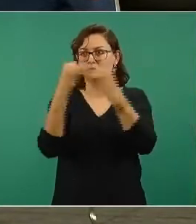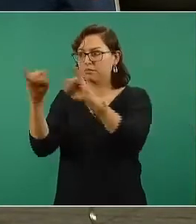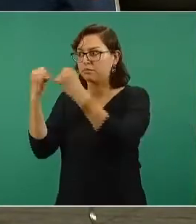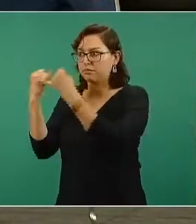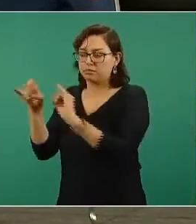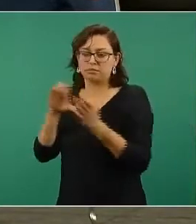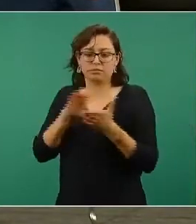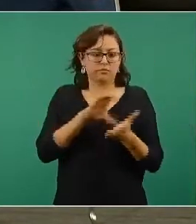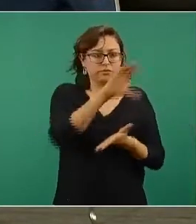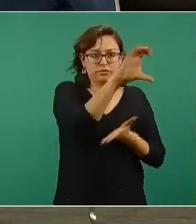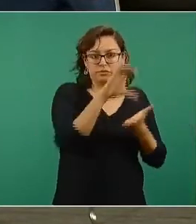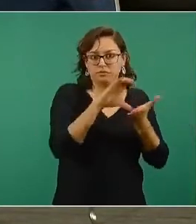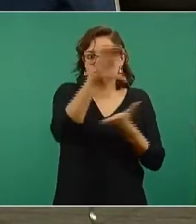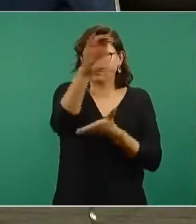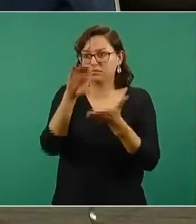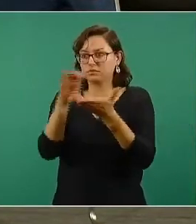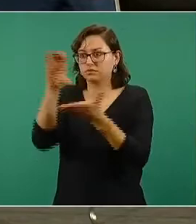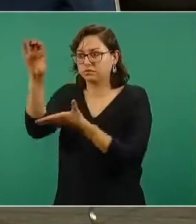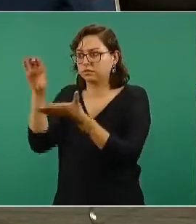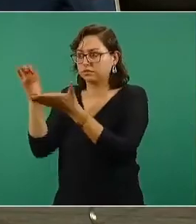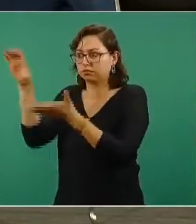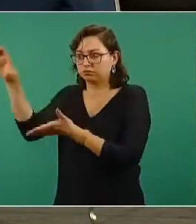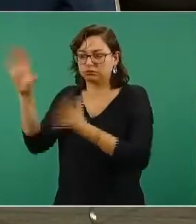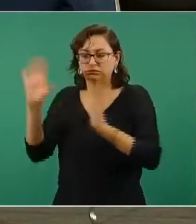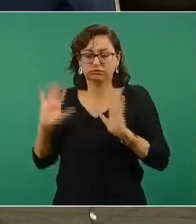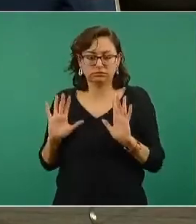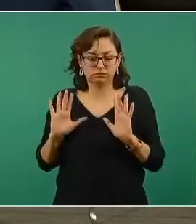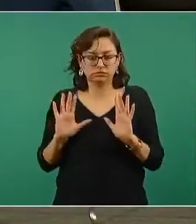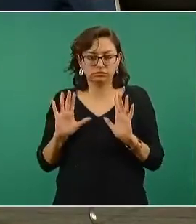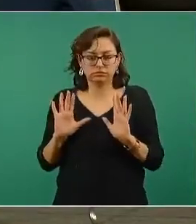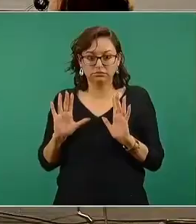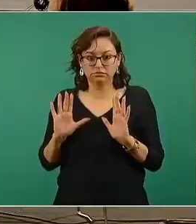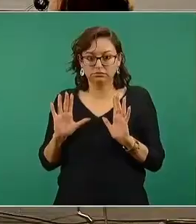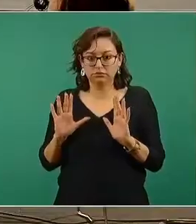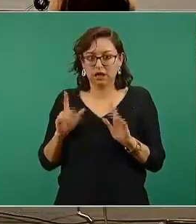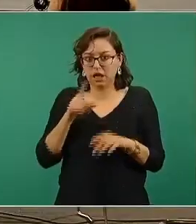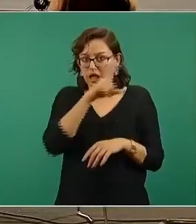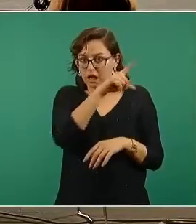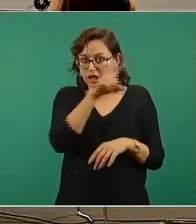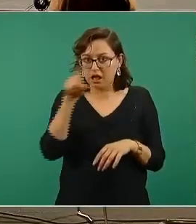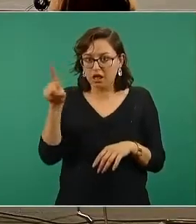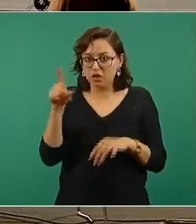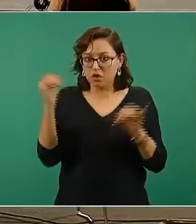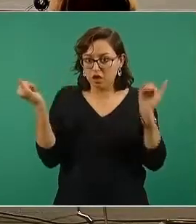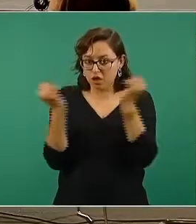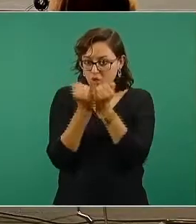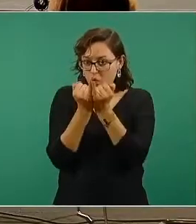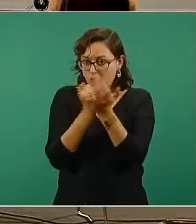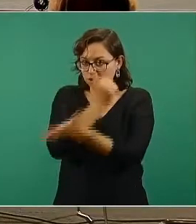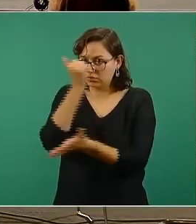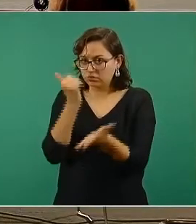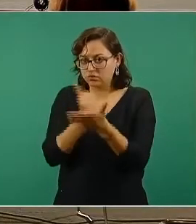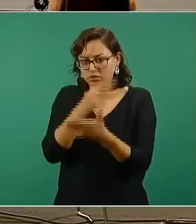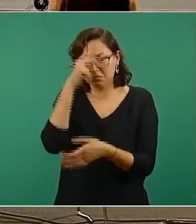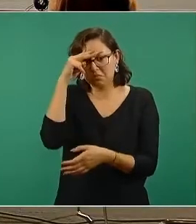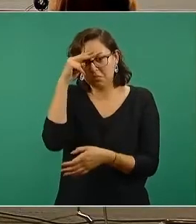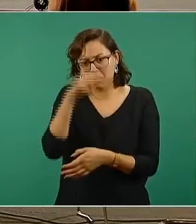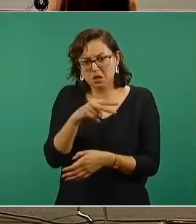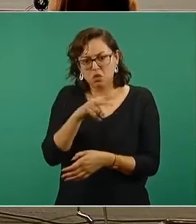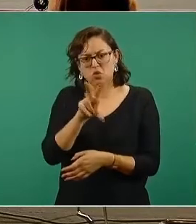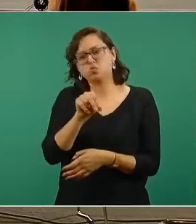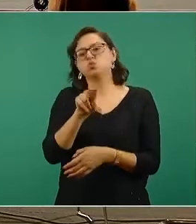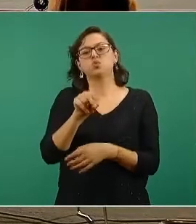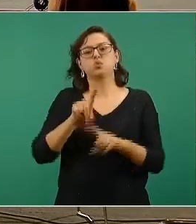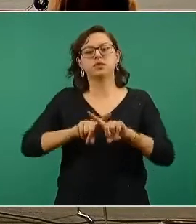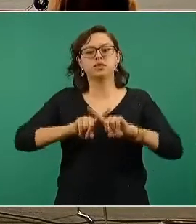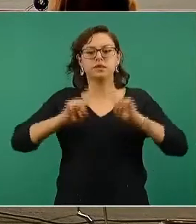parecido o igual a Ciudad de México. Si me equivoco, me corrige. Pero llama la atención